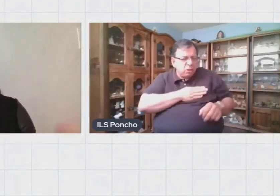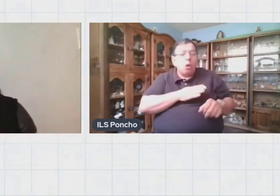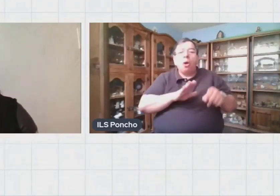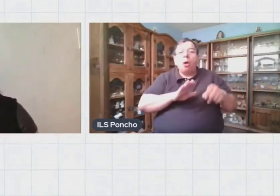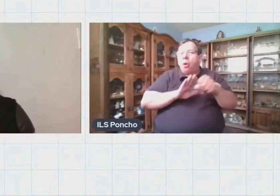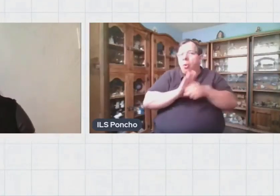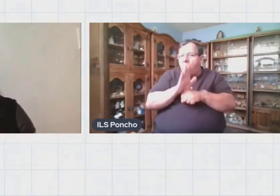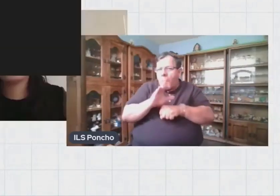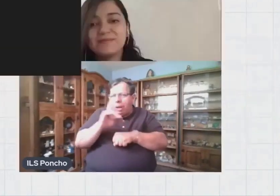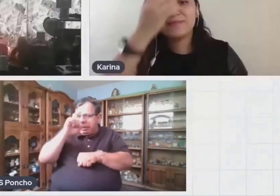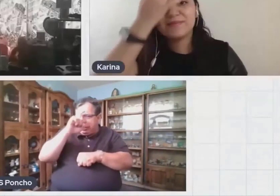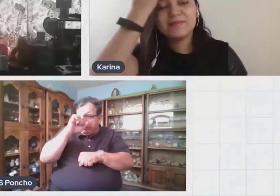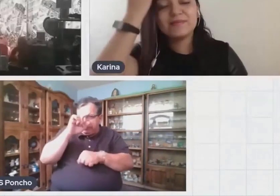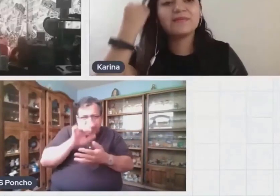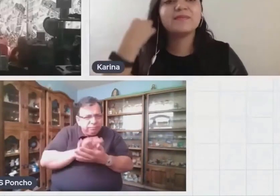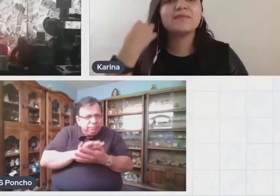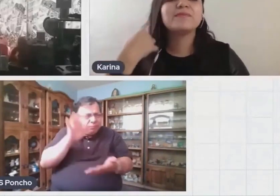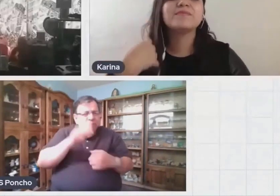causado trabajo?